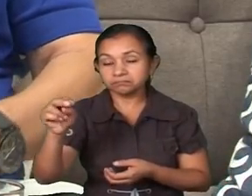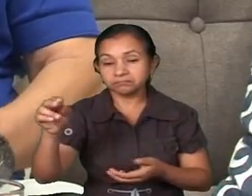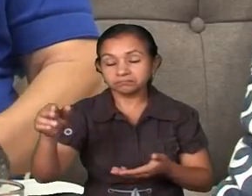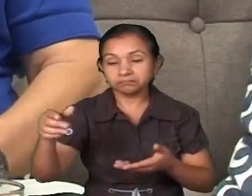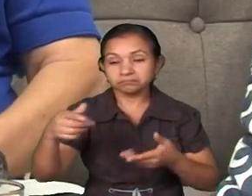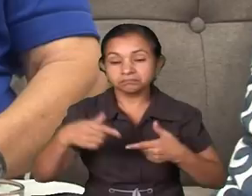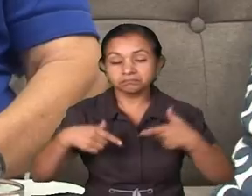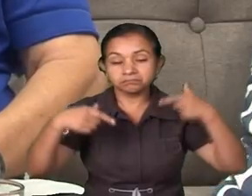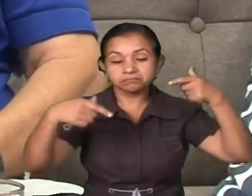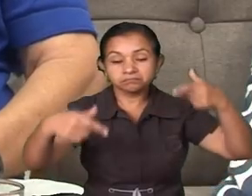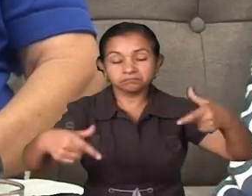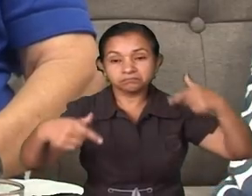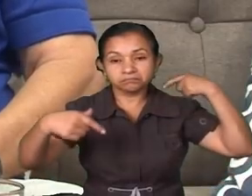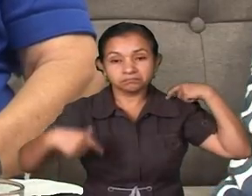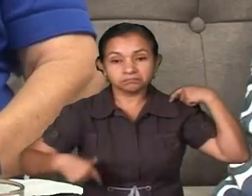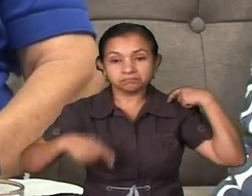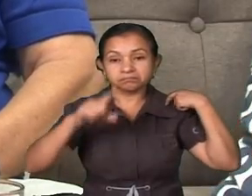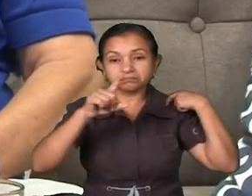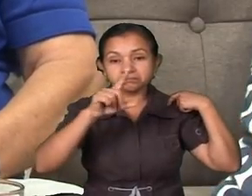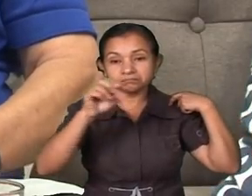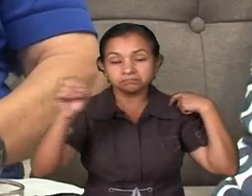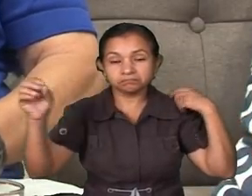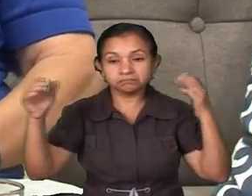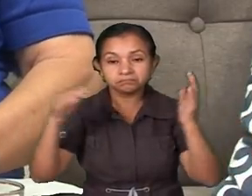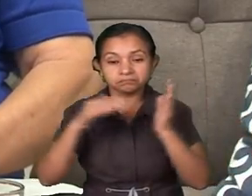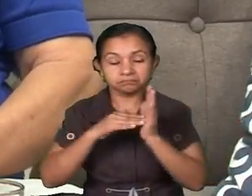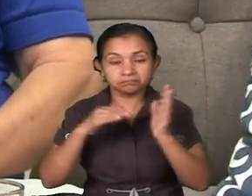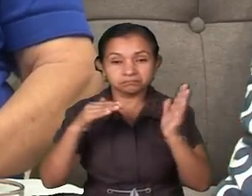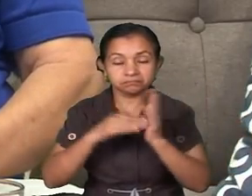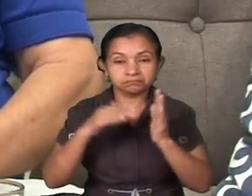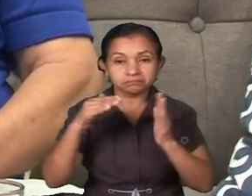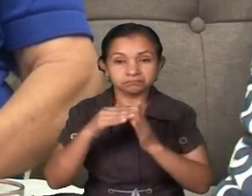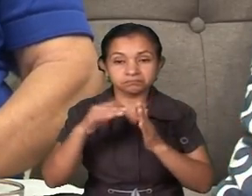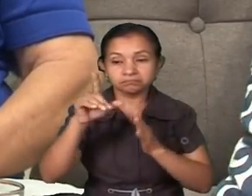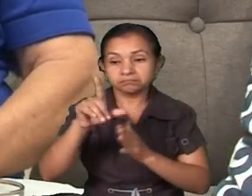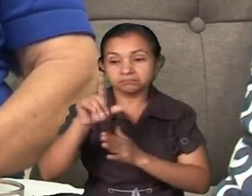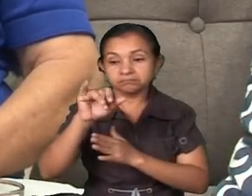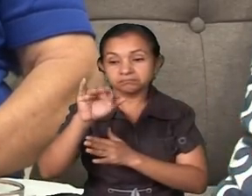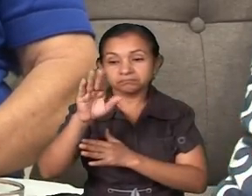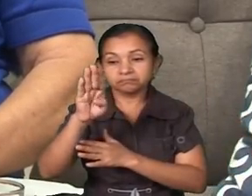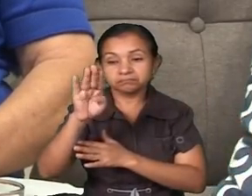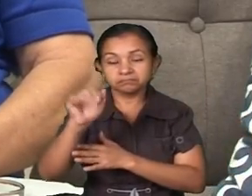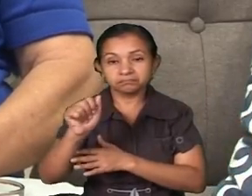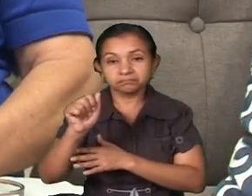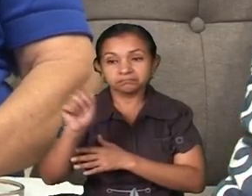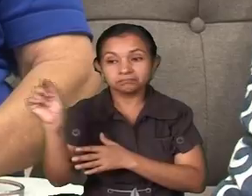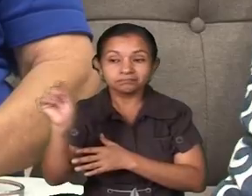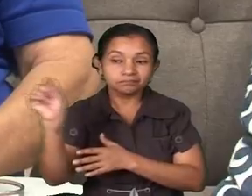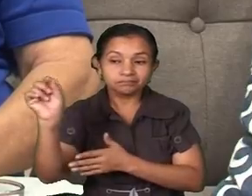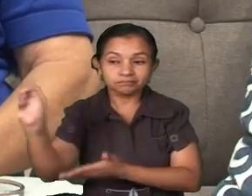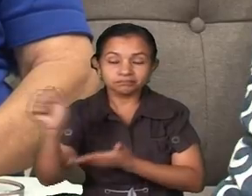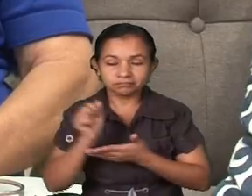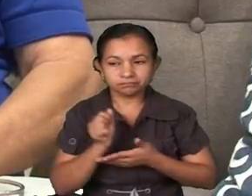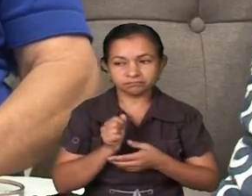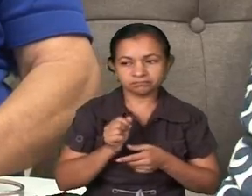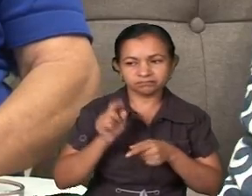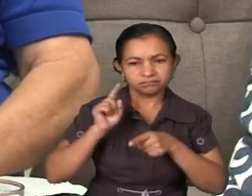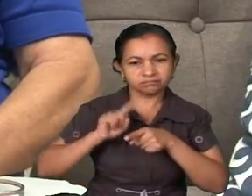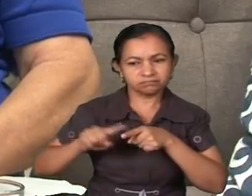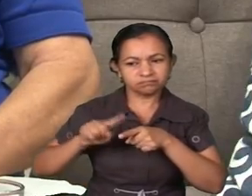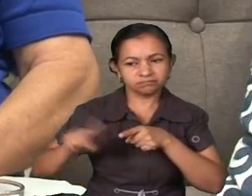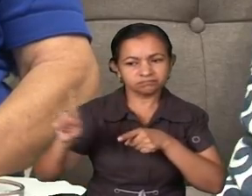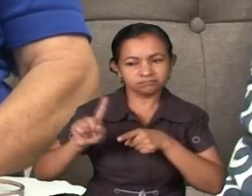recibieron 100 mil millones de Libia prestados, y para no pagarlos, estos